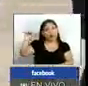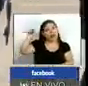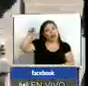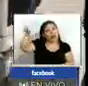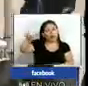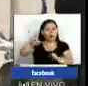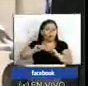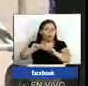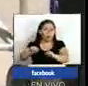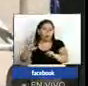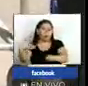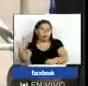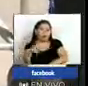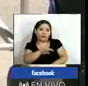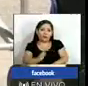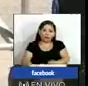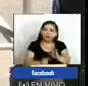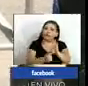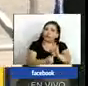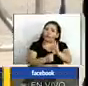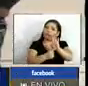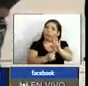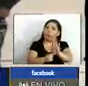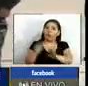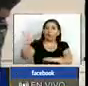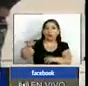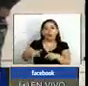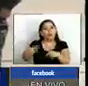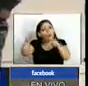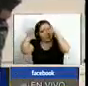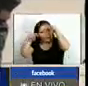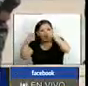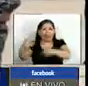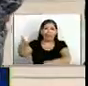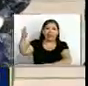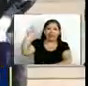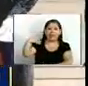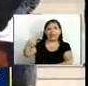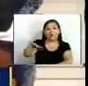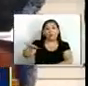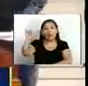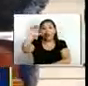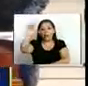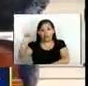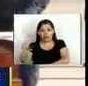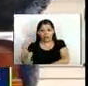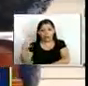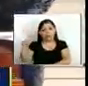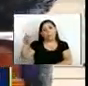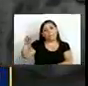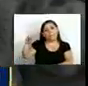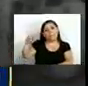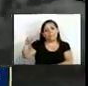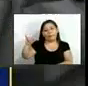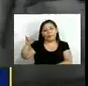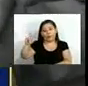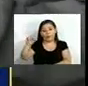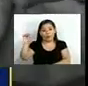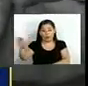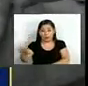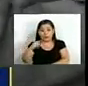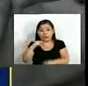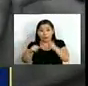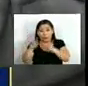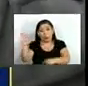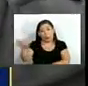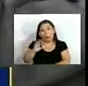en representación del país en una misión de las Naciones Unidas, esto en Mali, en África. De acuerdo a la información oficial, el militar falleció el